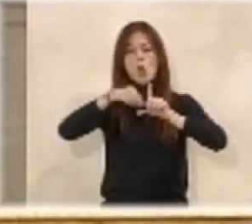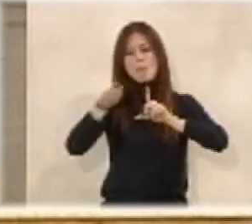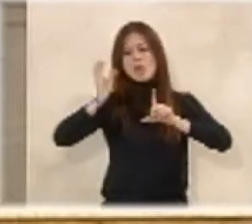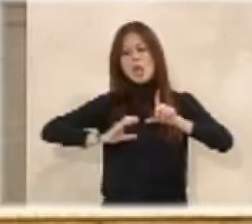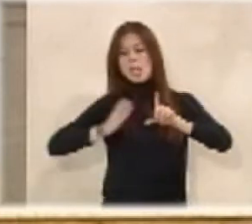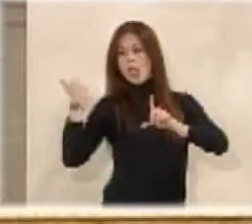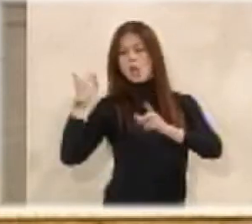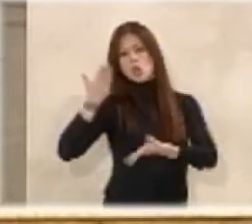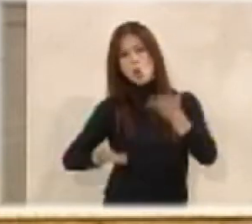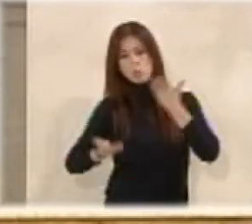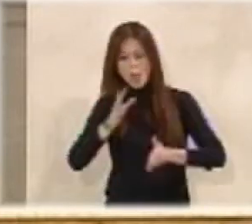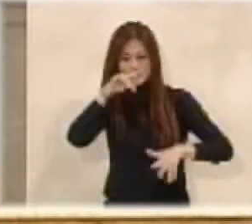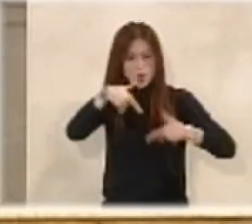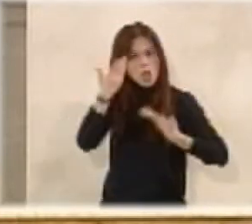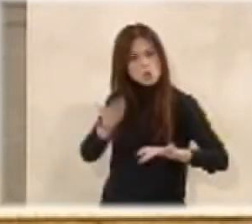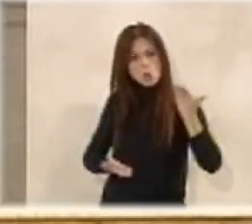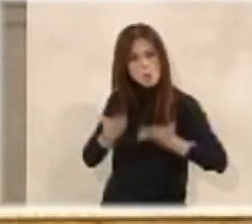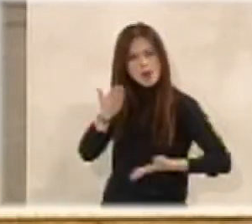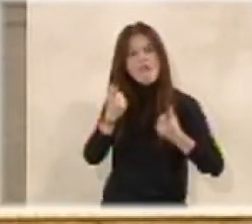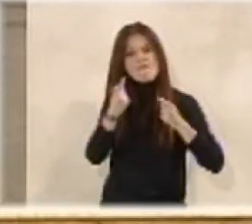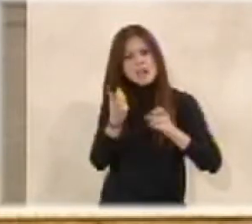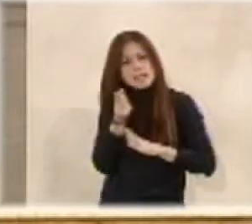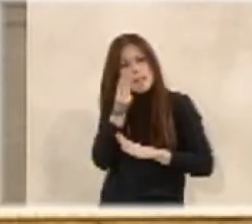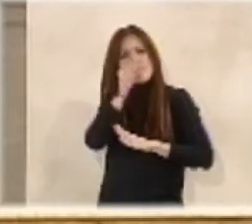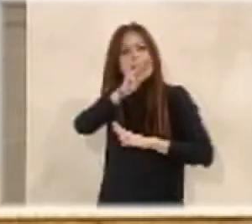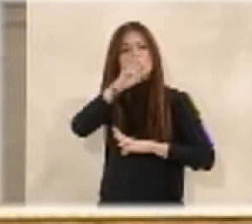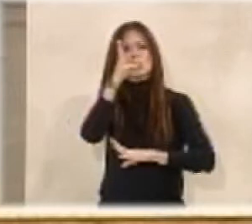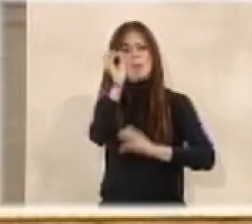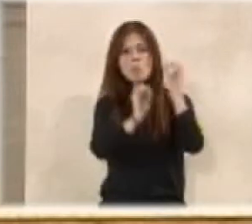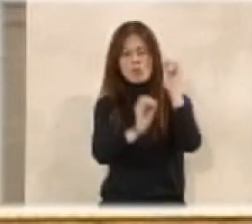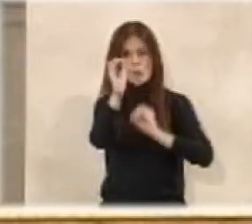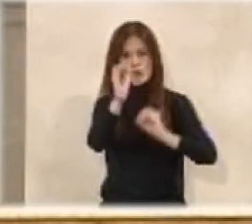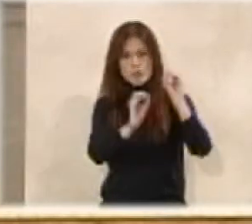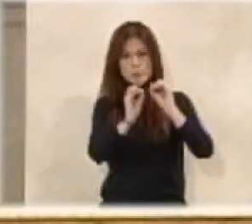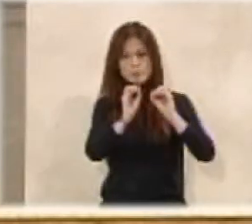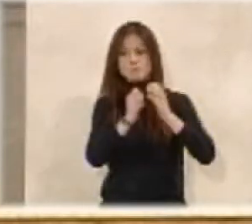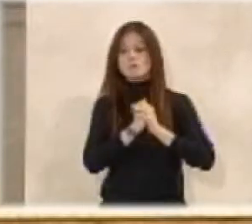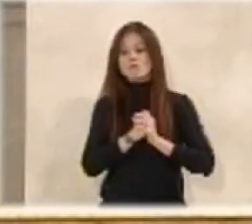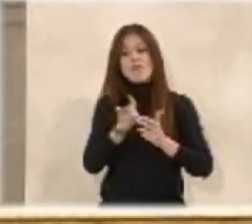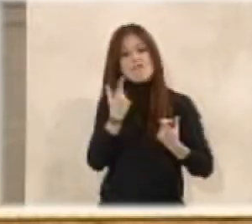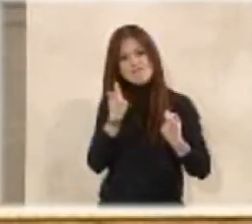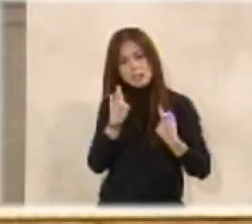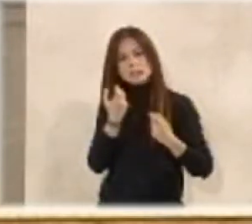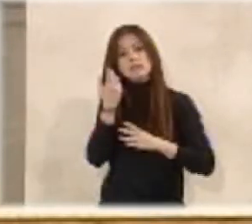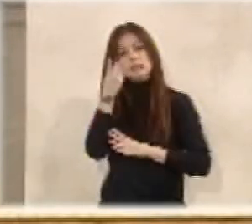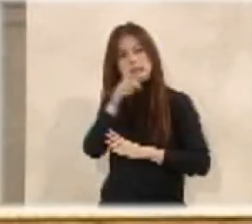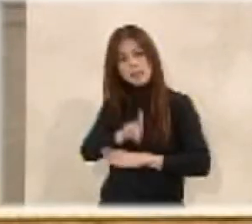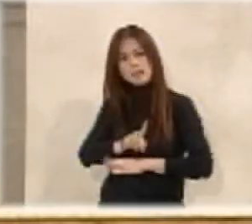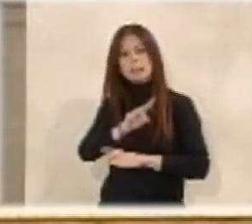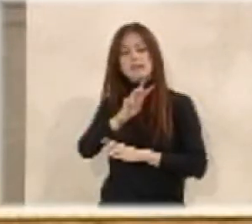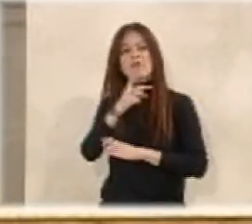que había y las que hay. Hay pendiente una subida de un 3%, hay pendiente una subida